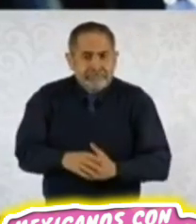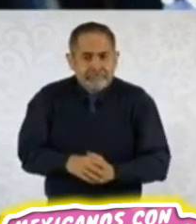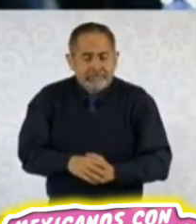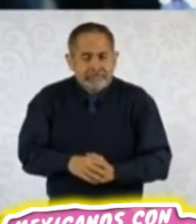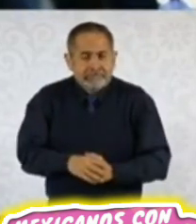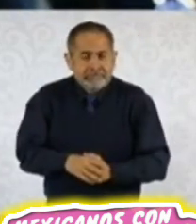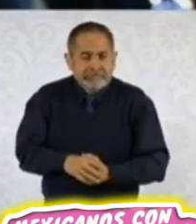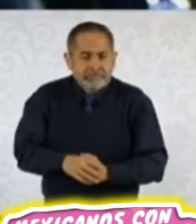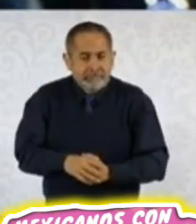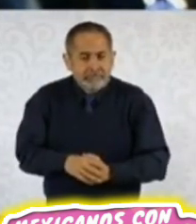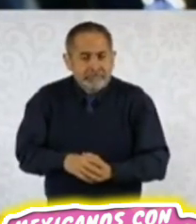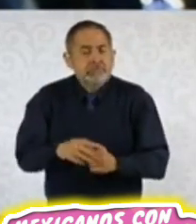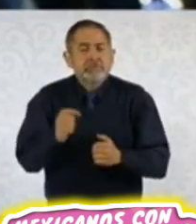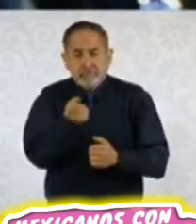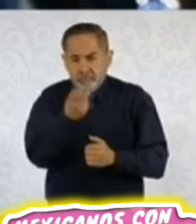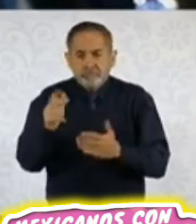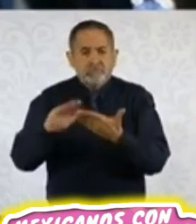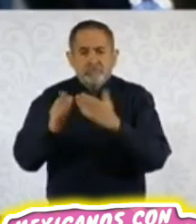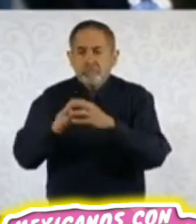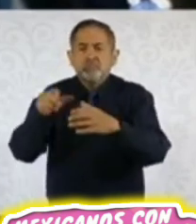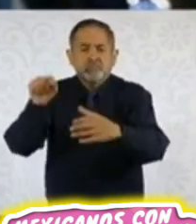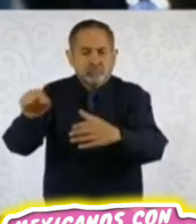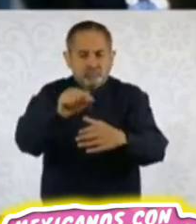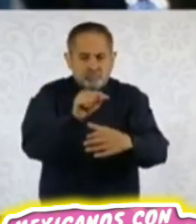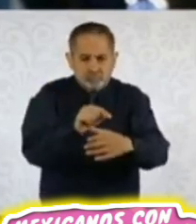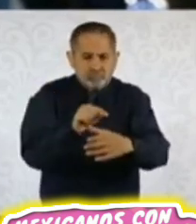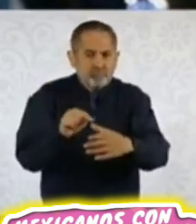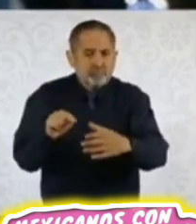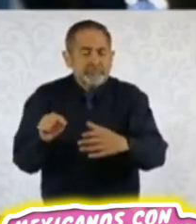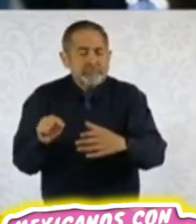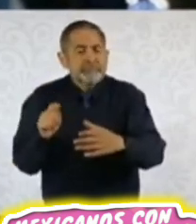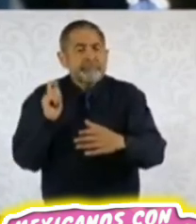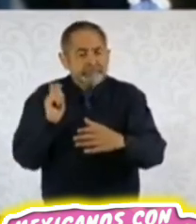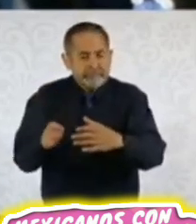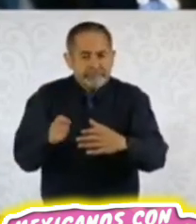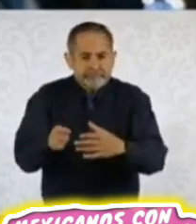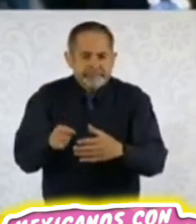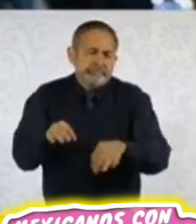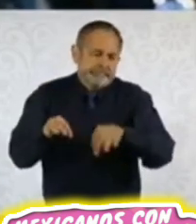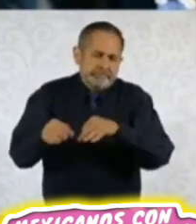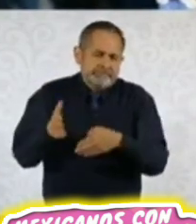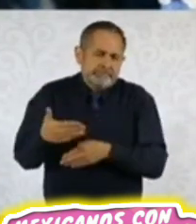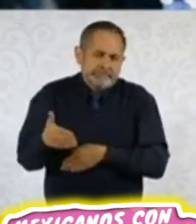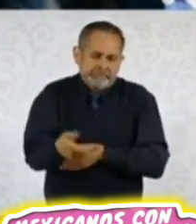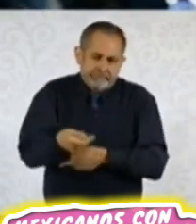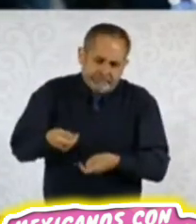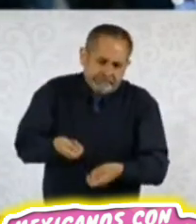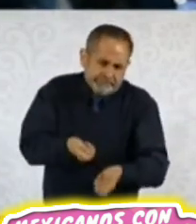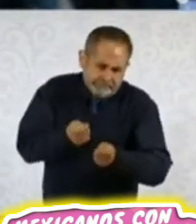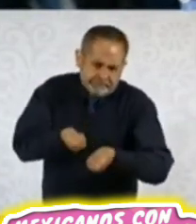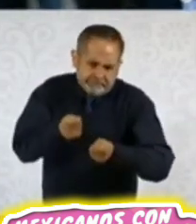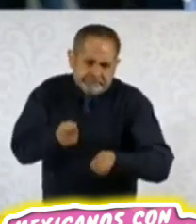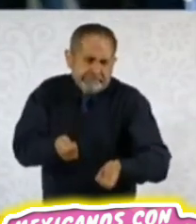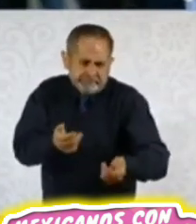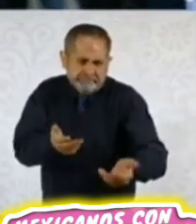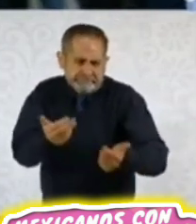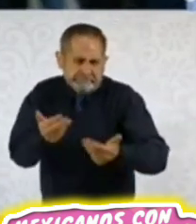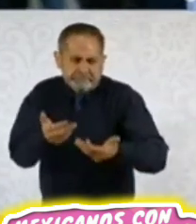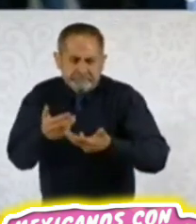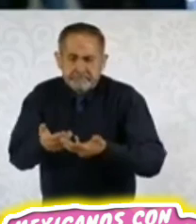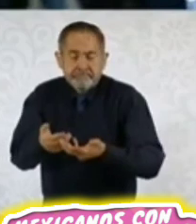hay comunidades que se dedican a la pesca. Esas